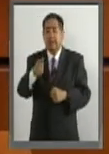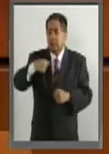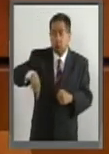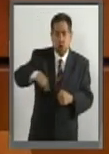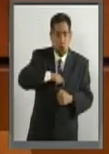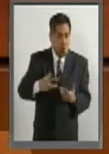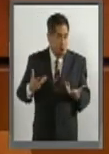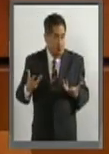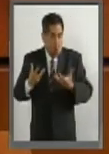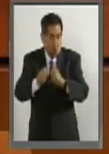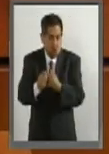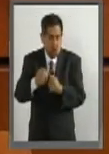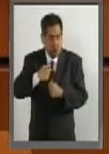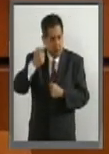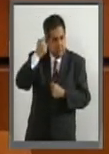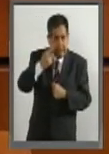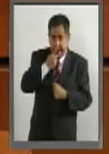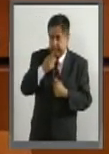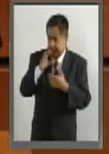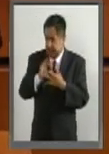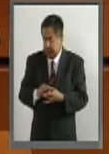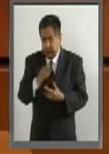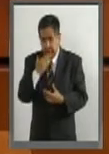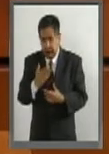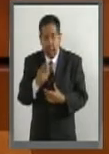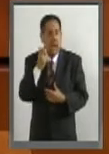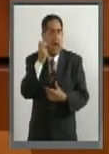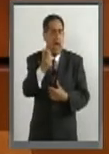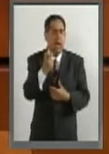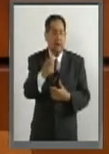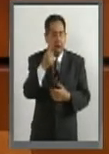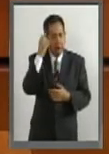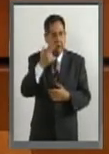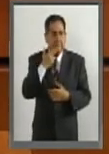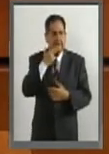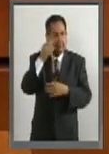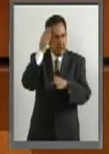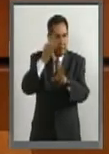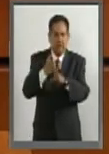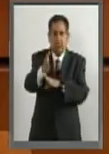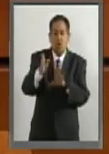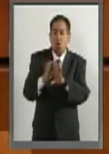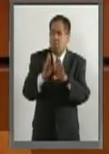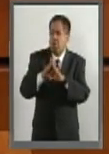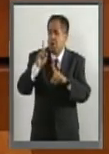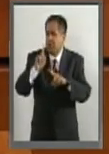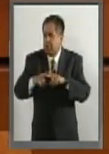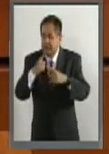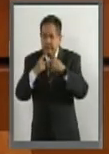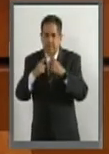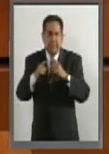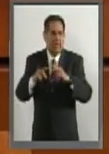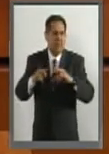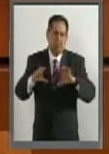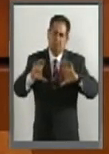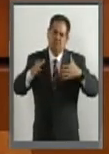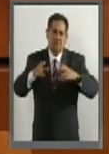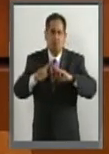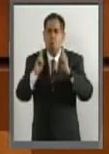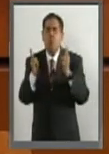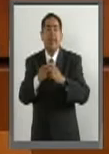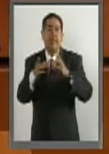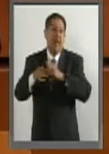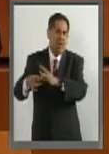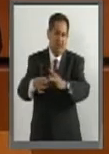conjunto y coherente con este objetivo es que tiene sentido hablar de la necesaria unidad nacional. Este